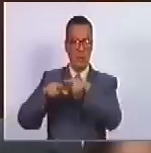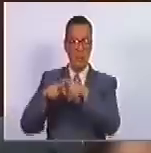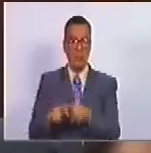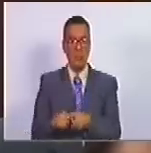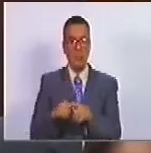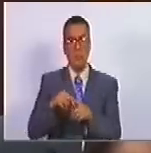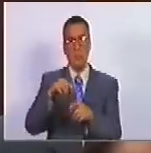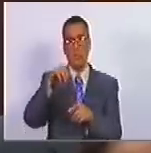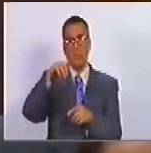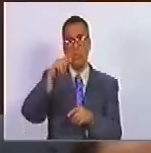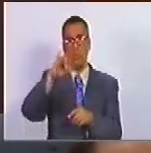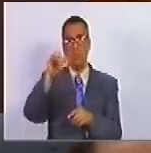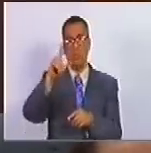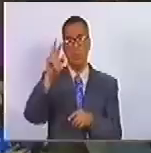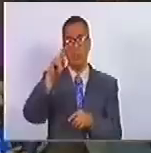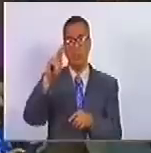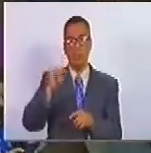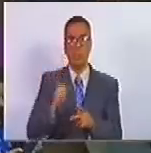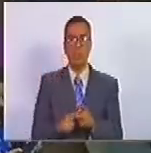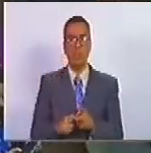William Mantilla, a la tierra